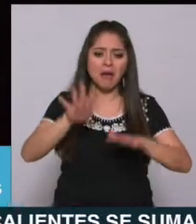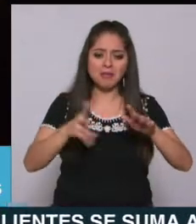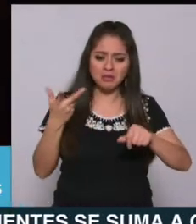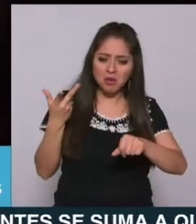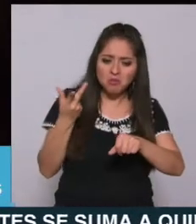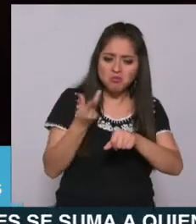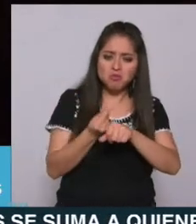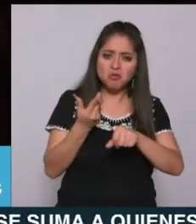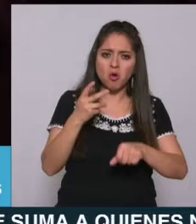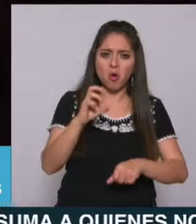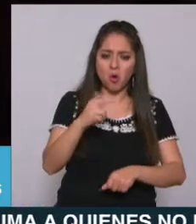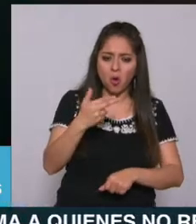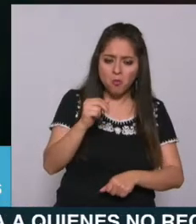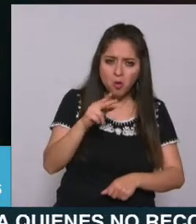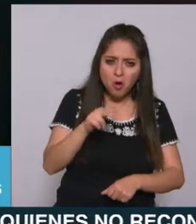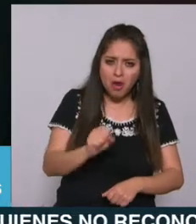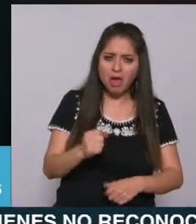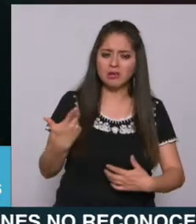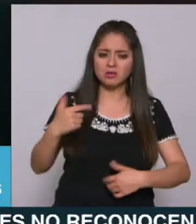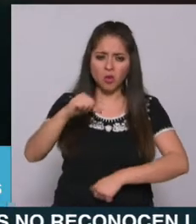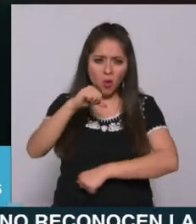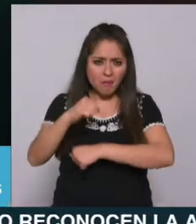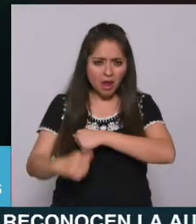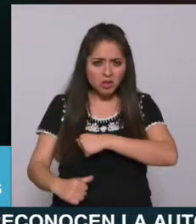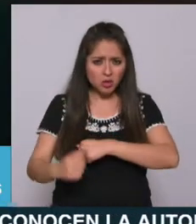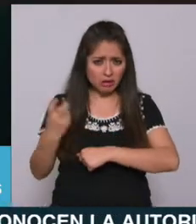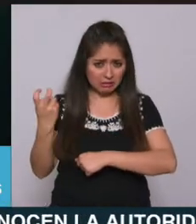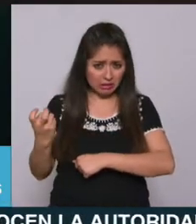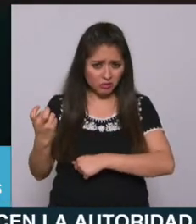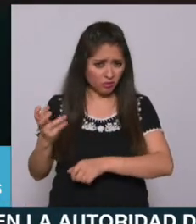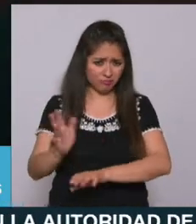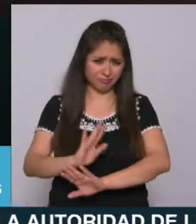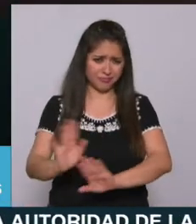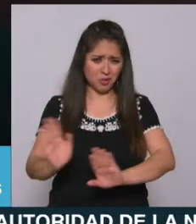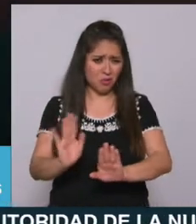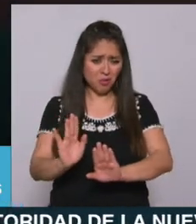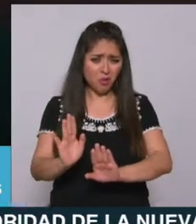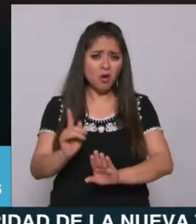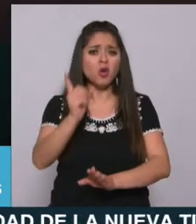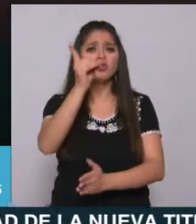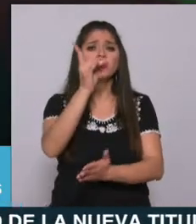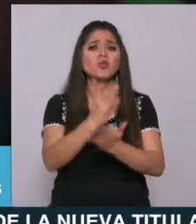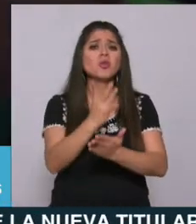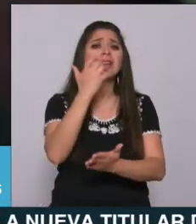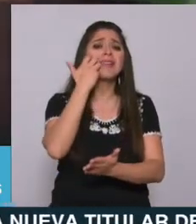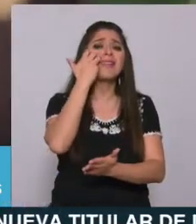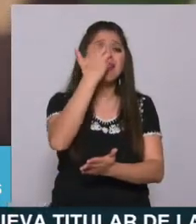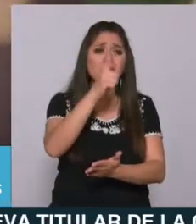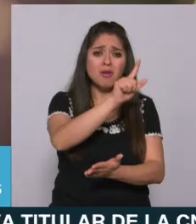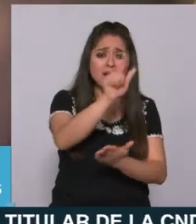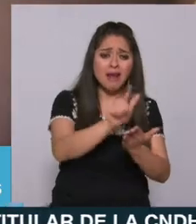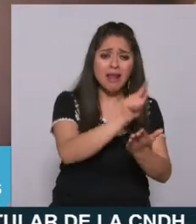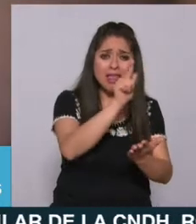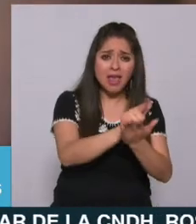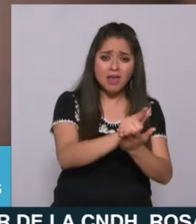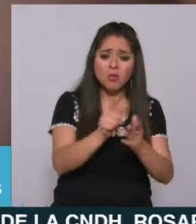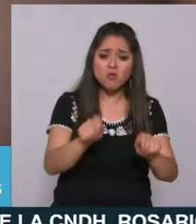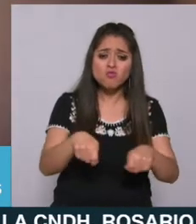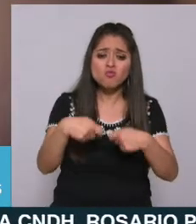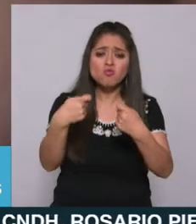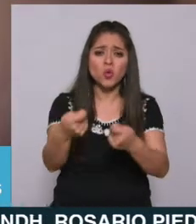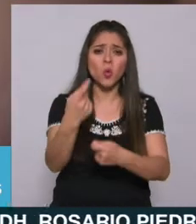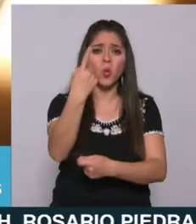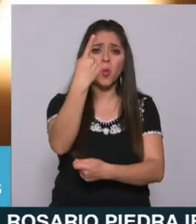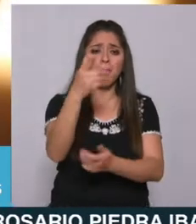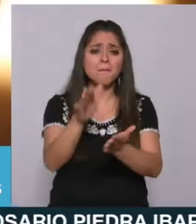hormonización, de operaciones. Esto no tiene nada que ver, esto es simple y sencillamente tener un papel que les permita tener acceso a servicios